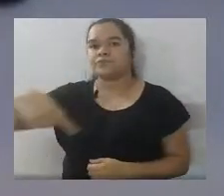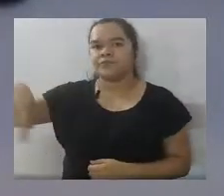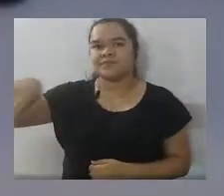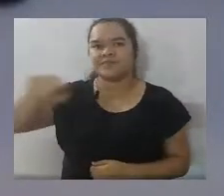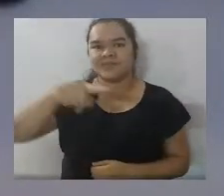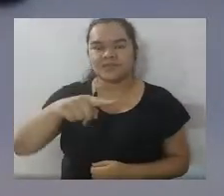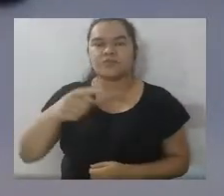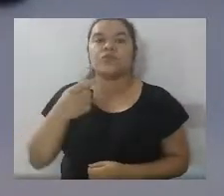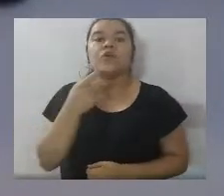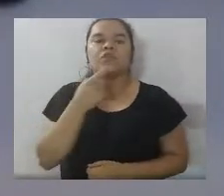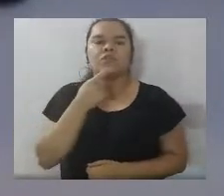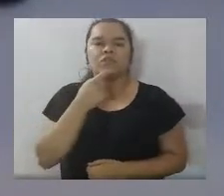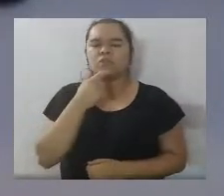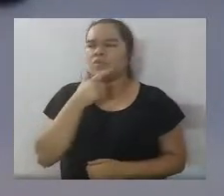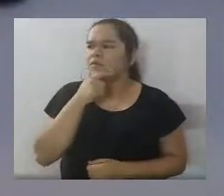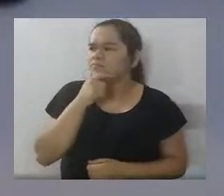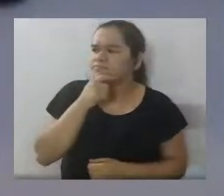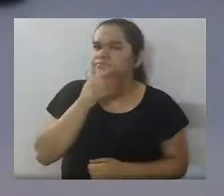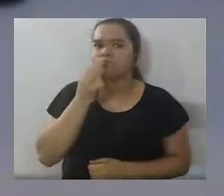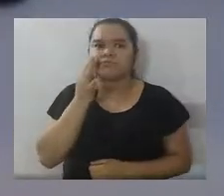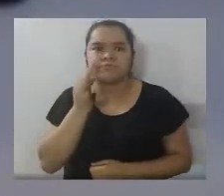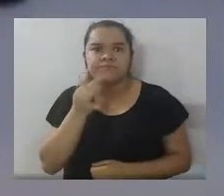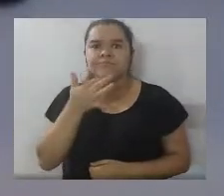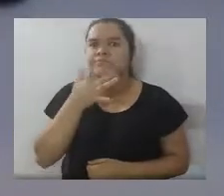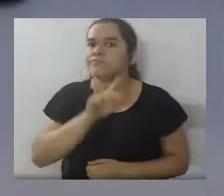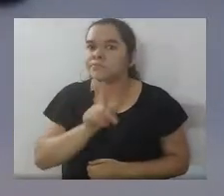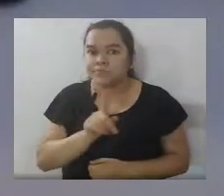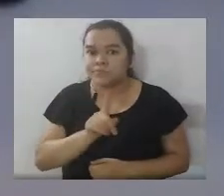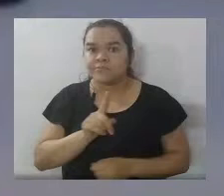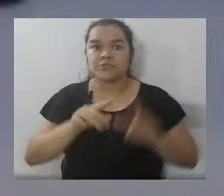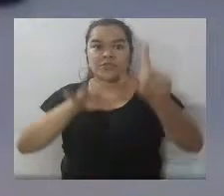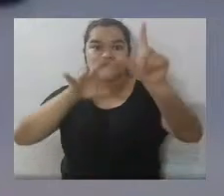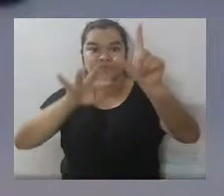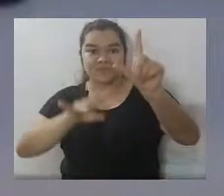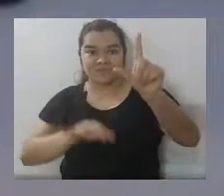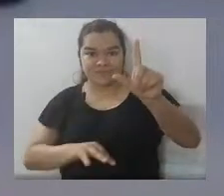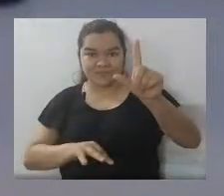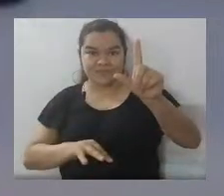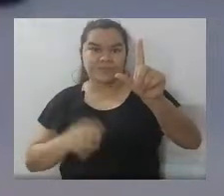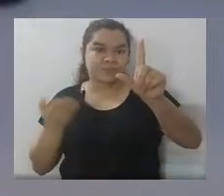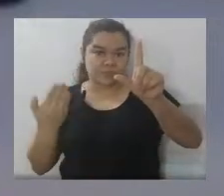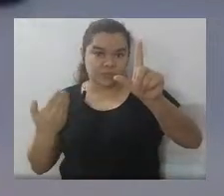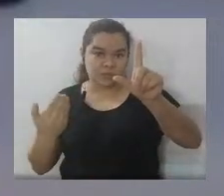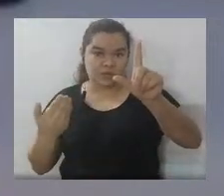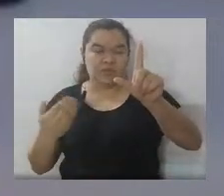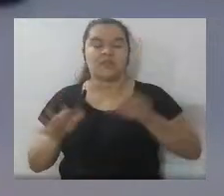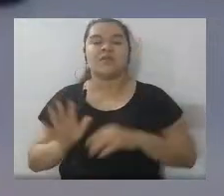realizar sus dudas a través de este medio, pero también